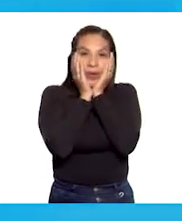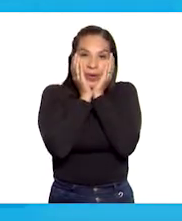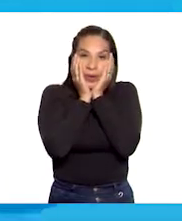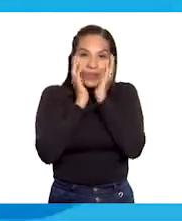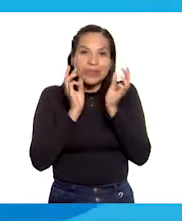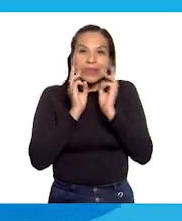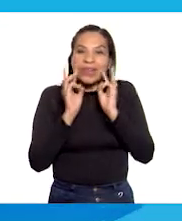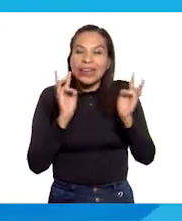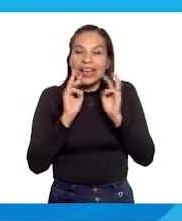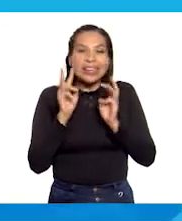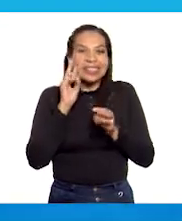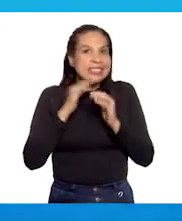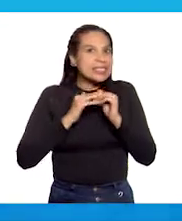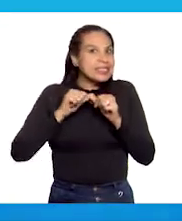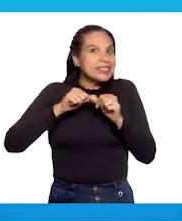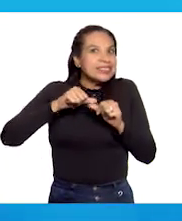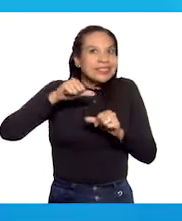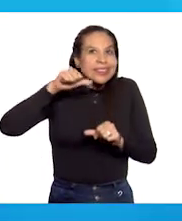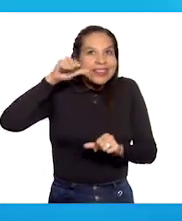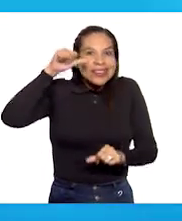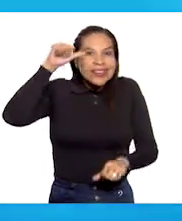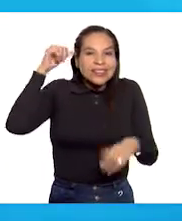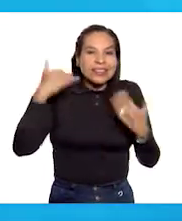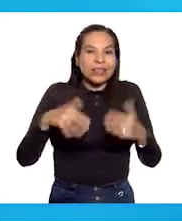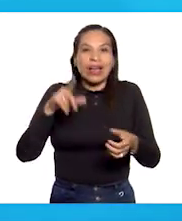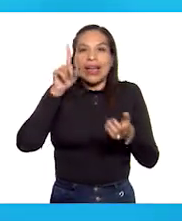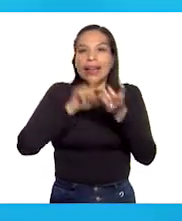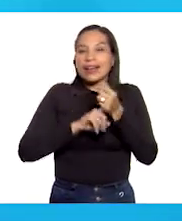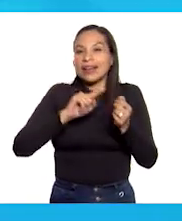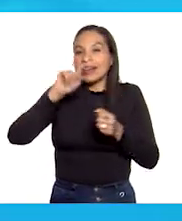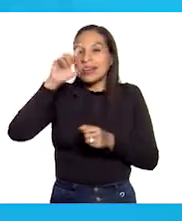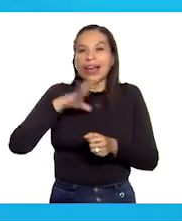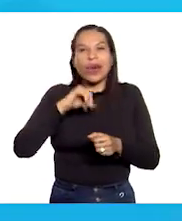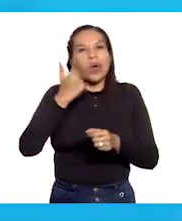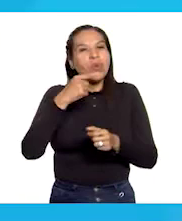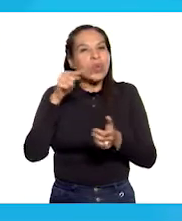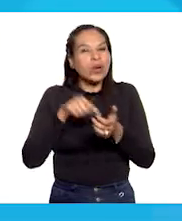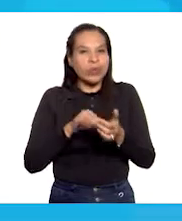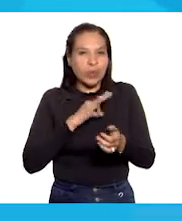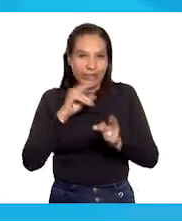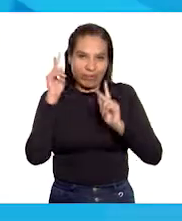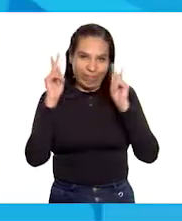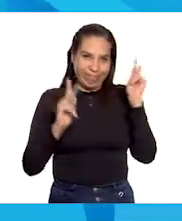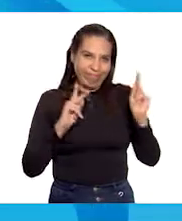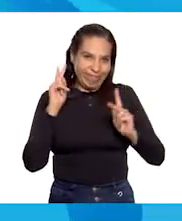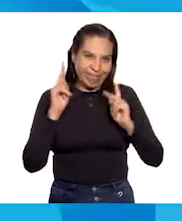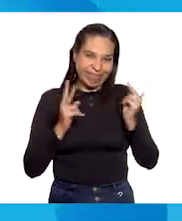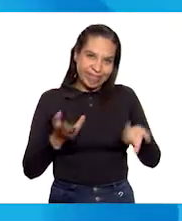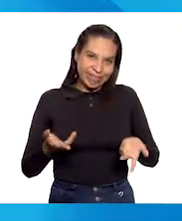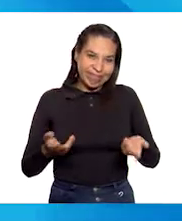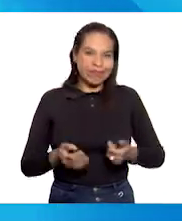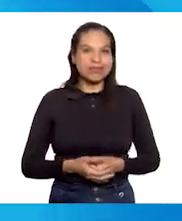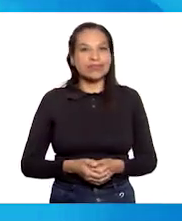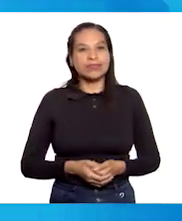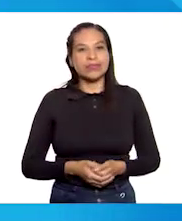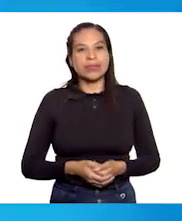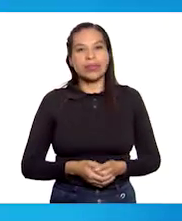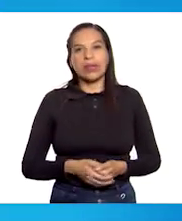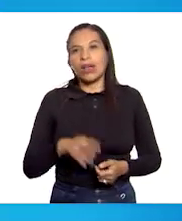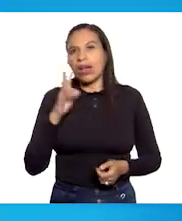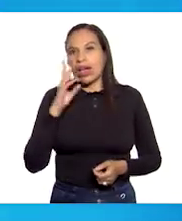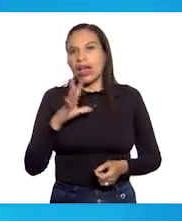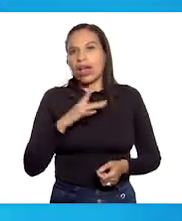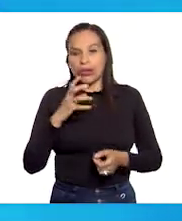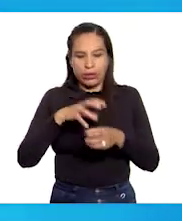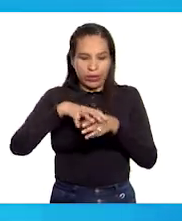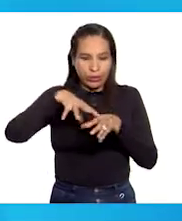¡Wow! Está altísimo. Y arriba también hay otros lugares que podemos visitar. Ya viste, también hay